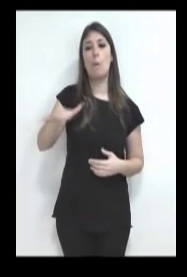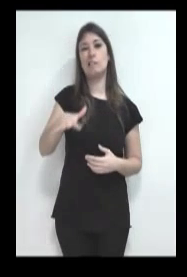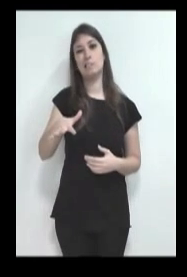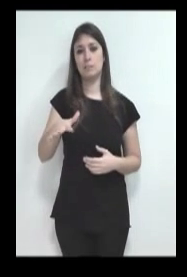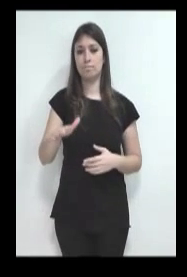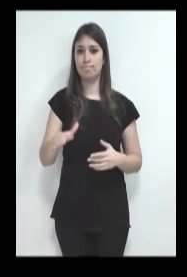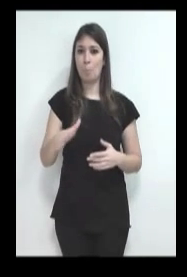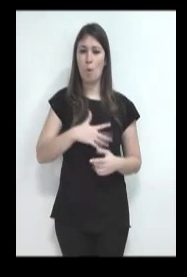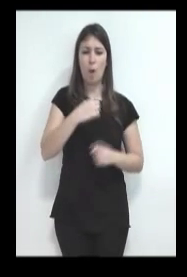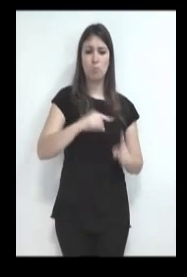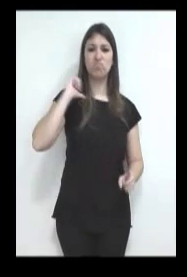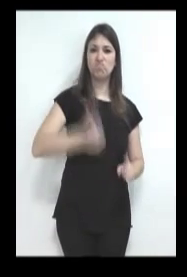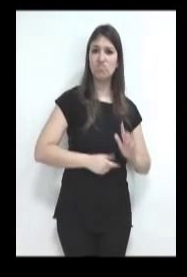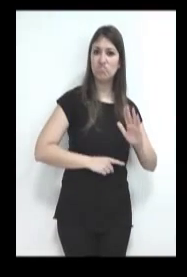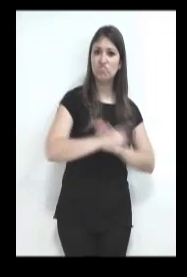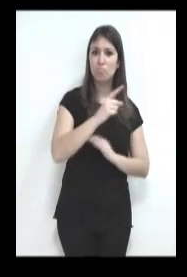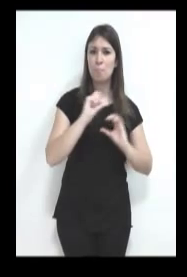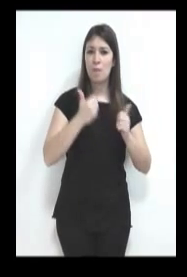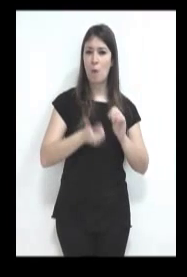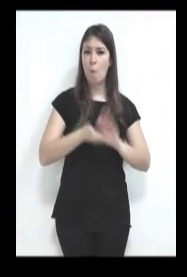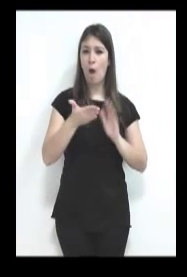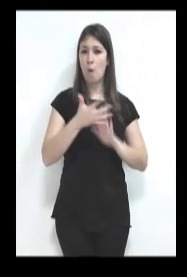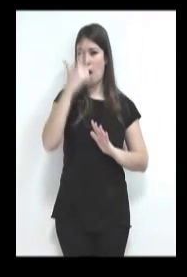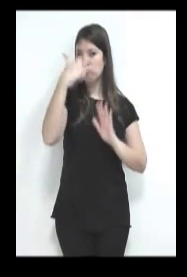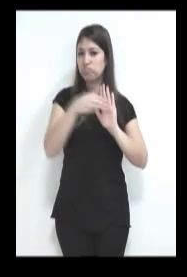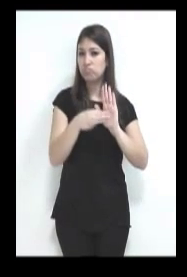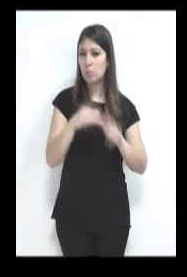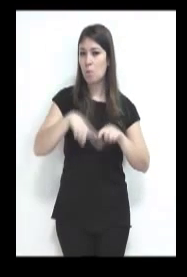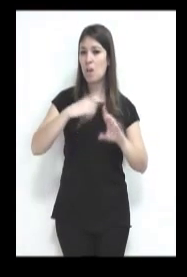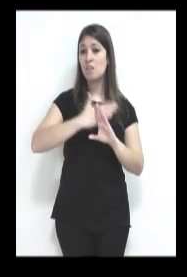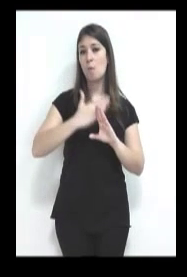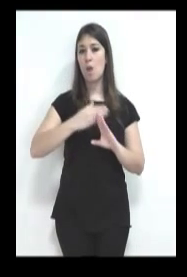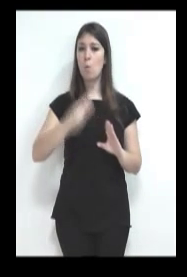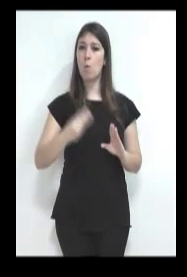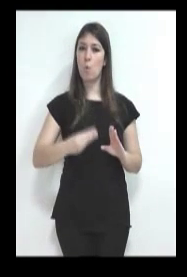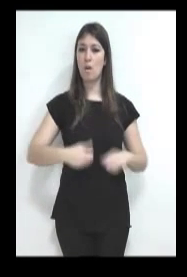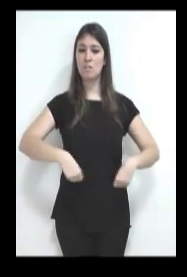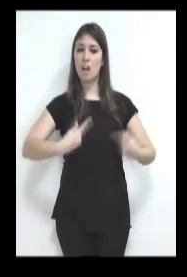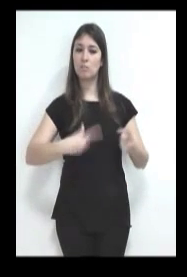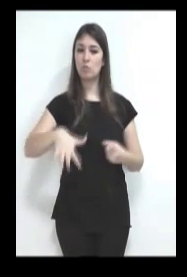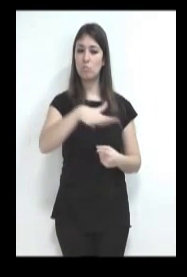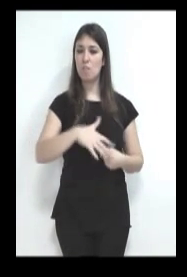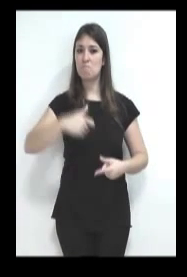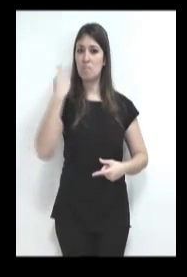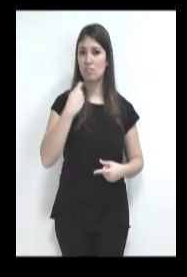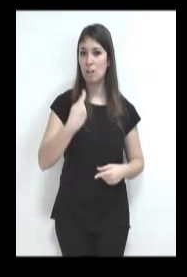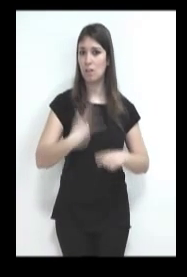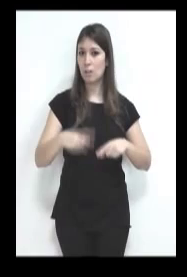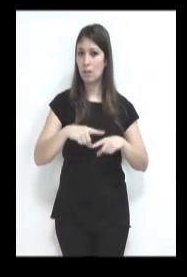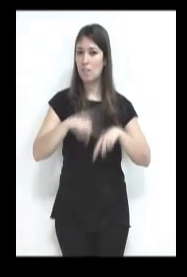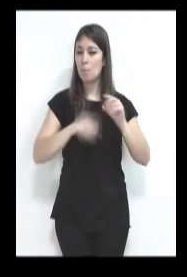unos espacios se enriquezcan y se empiecen a contemplar el nivel de vida, el coste del espacio, la